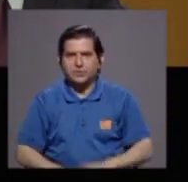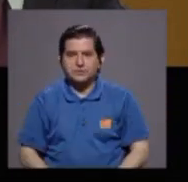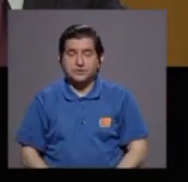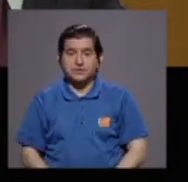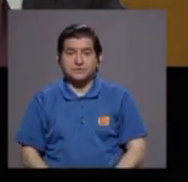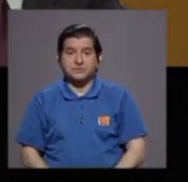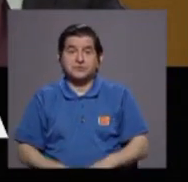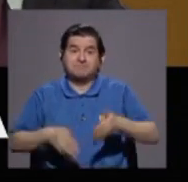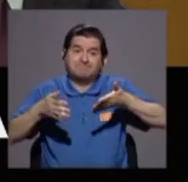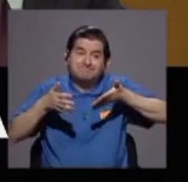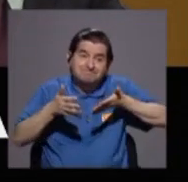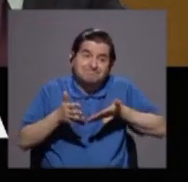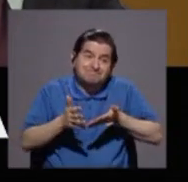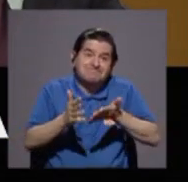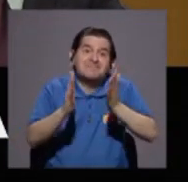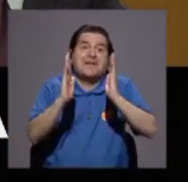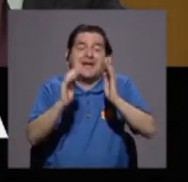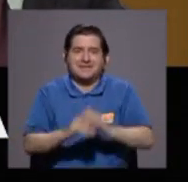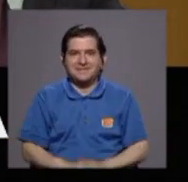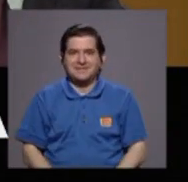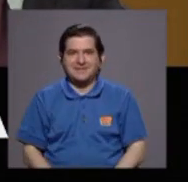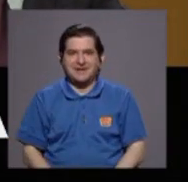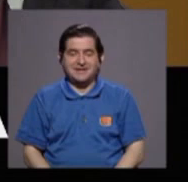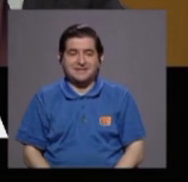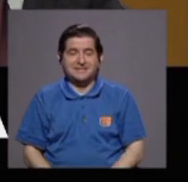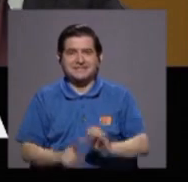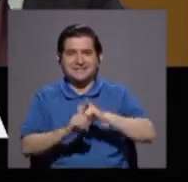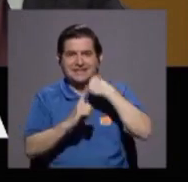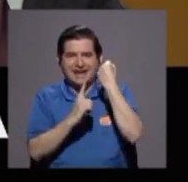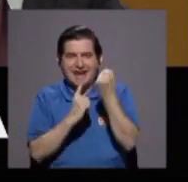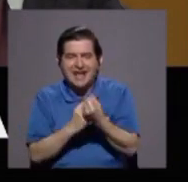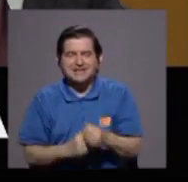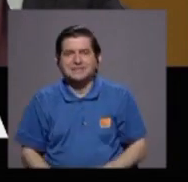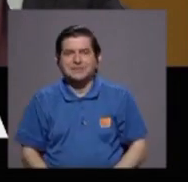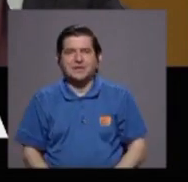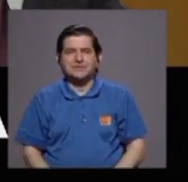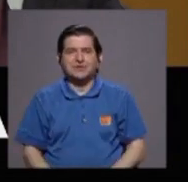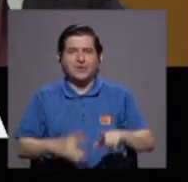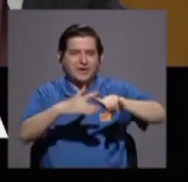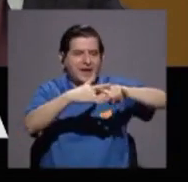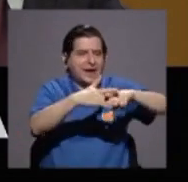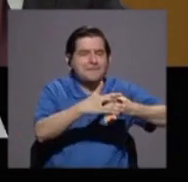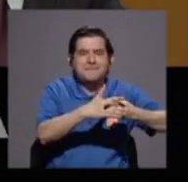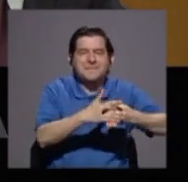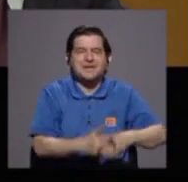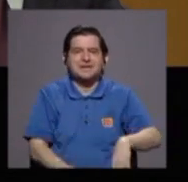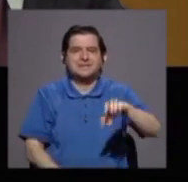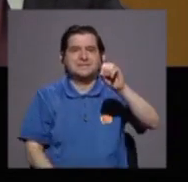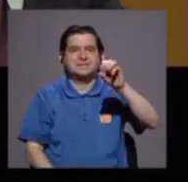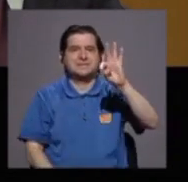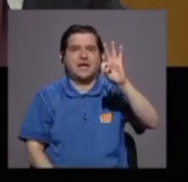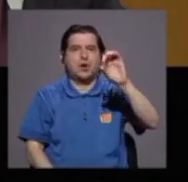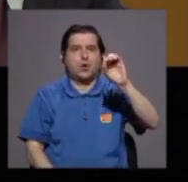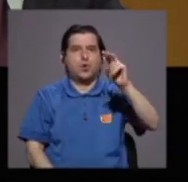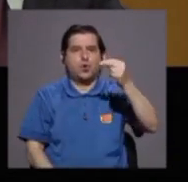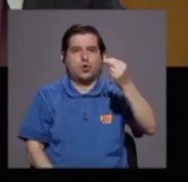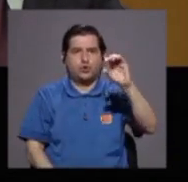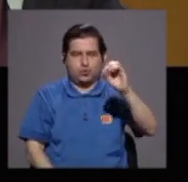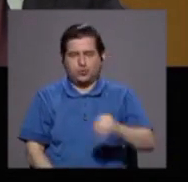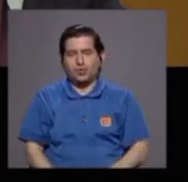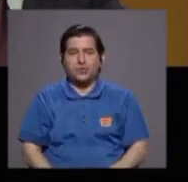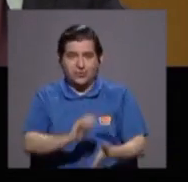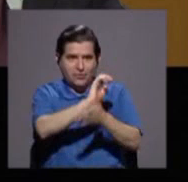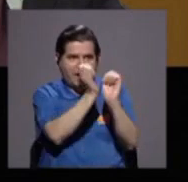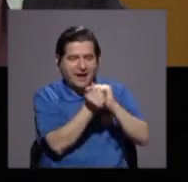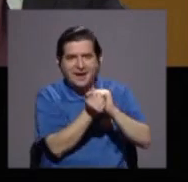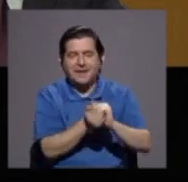de que mientras las hojas se van poniendo en algunos lugares, el verde lo empiezan a